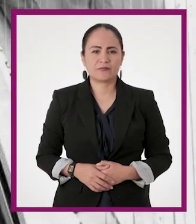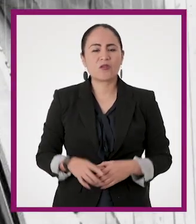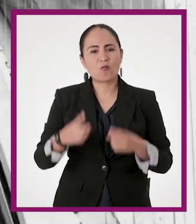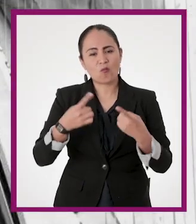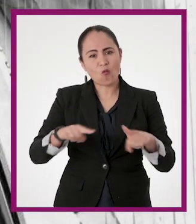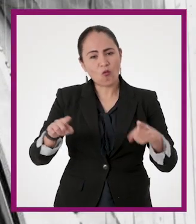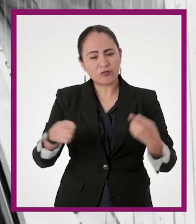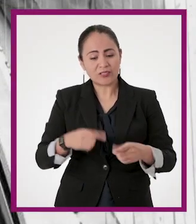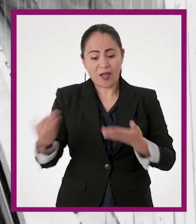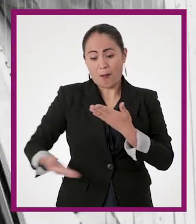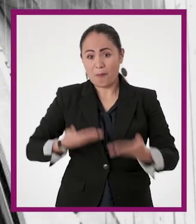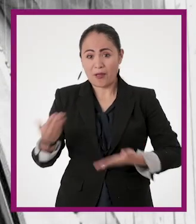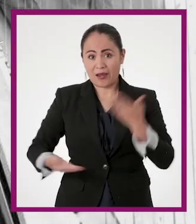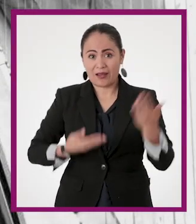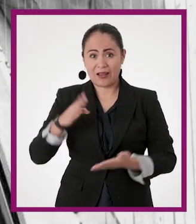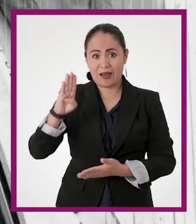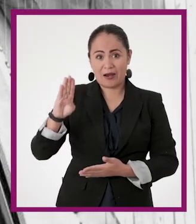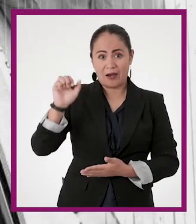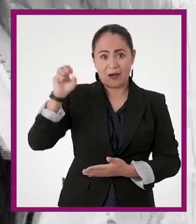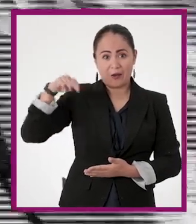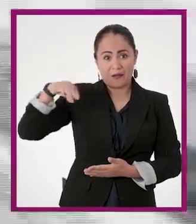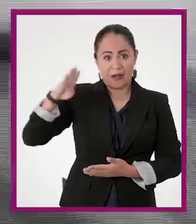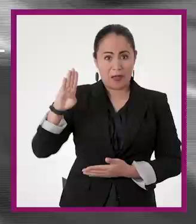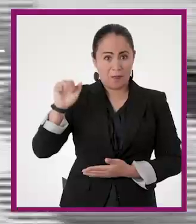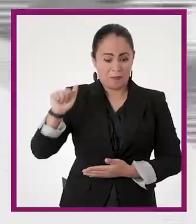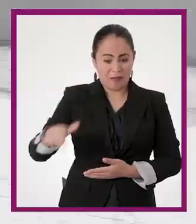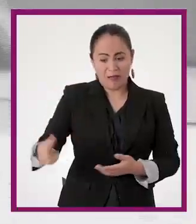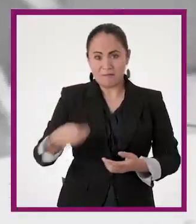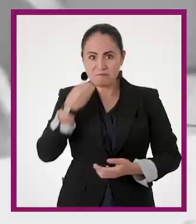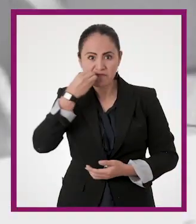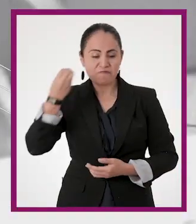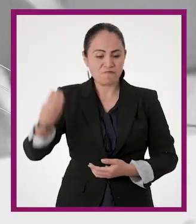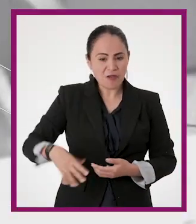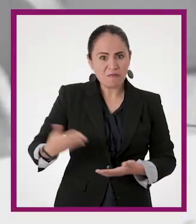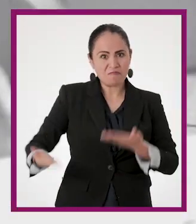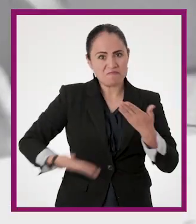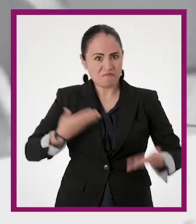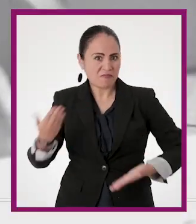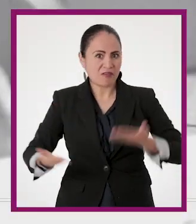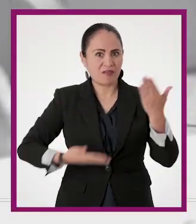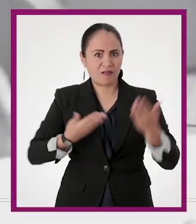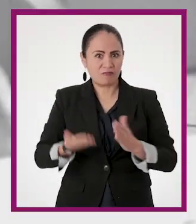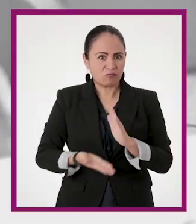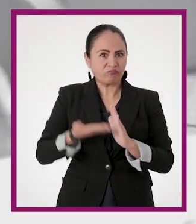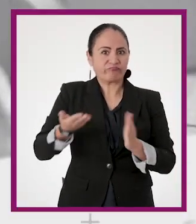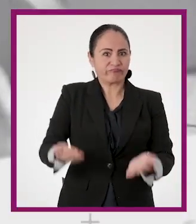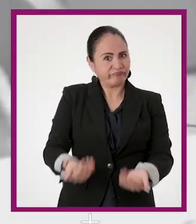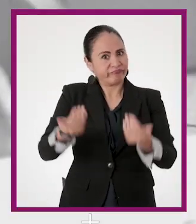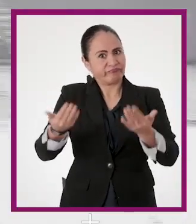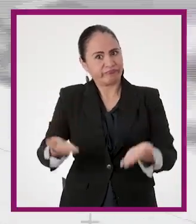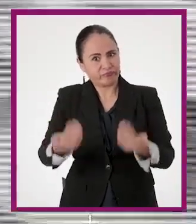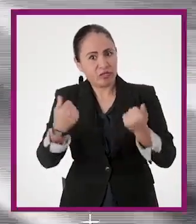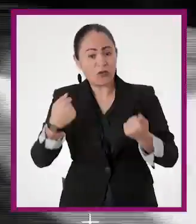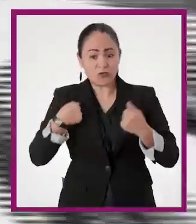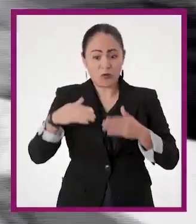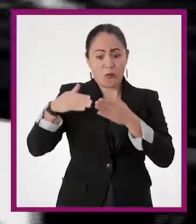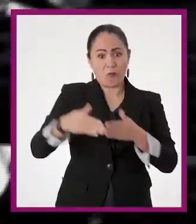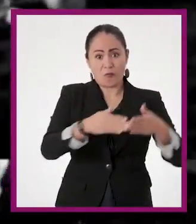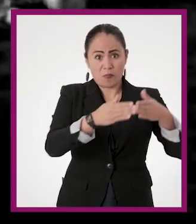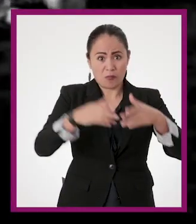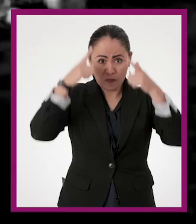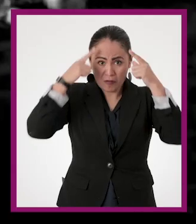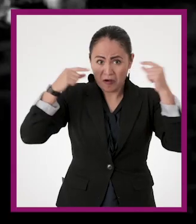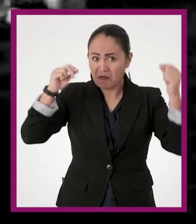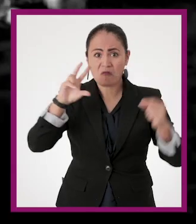Para bailar la bamba se necesita una poca de gracia y otra cosita. Ahí arriba, arriba y arriba, y yo no soy